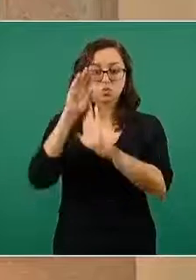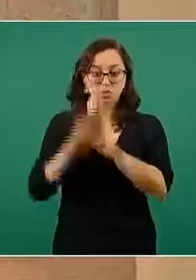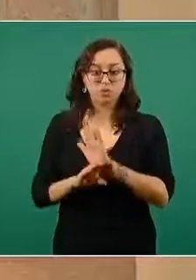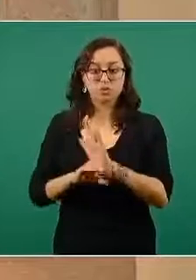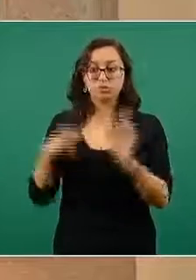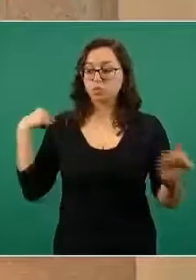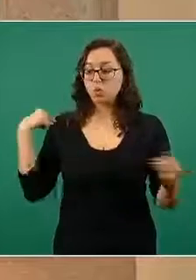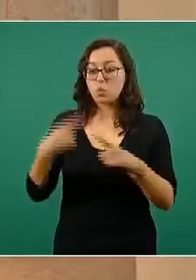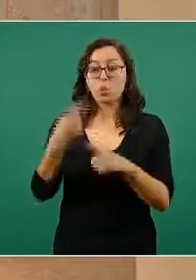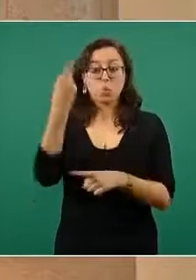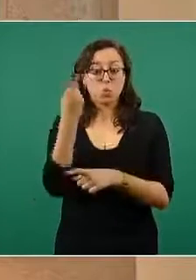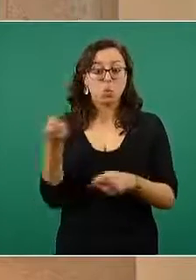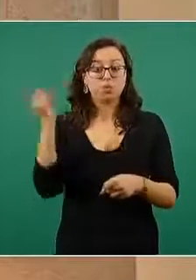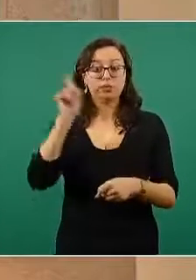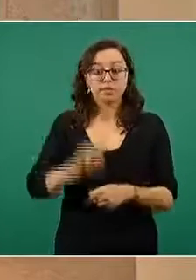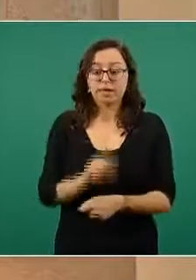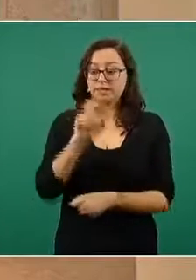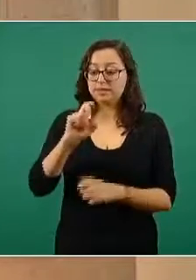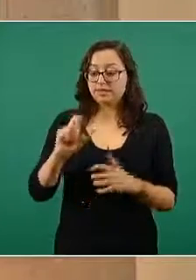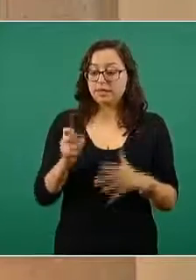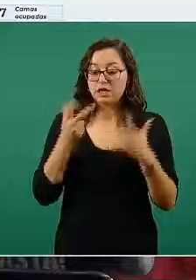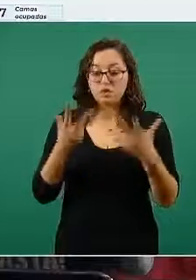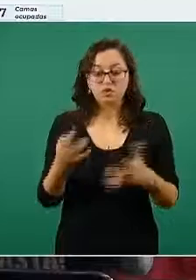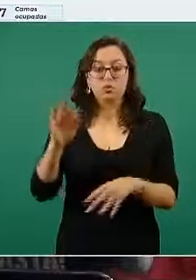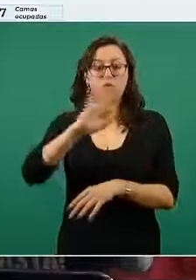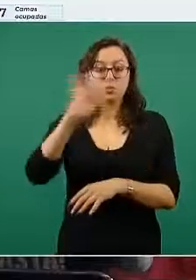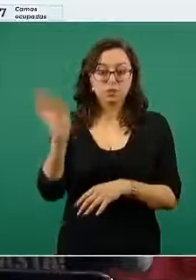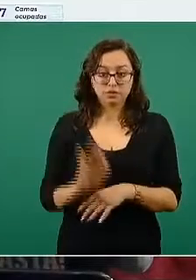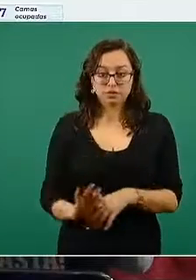horas, representando un 38%, lo